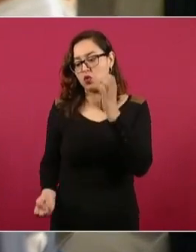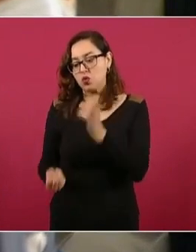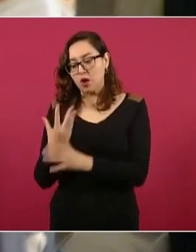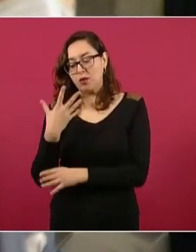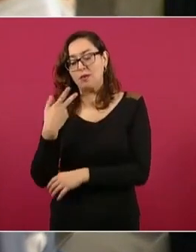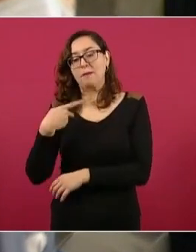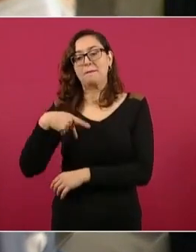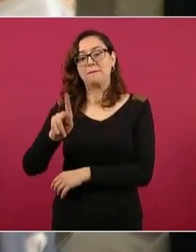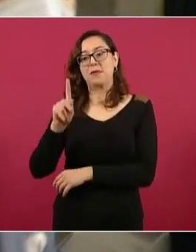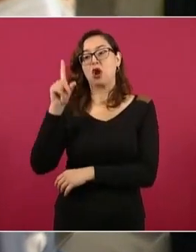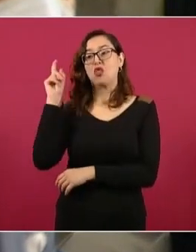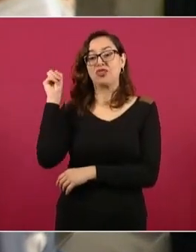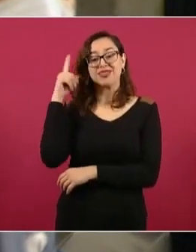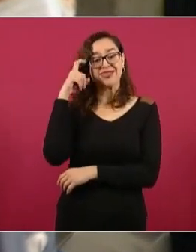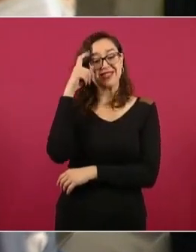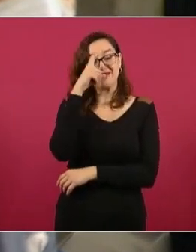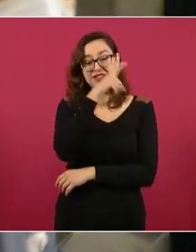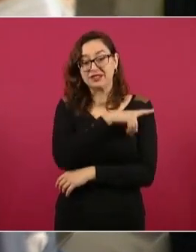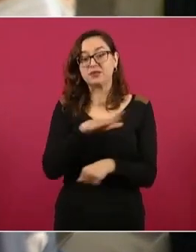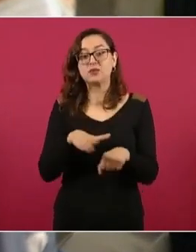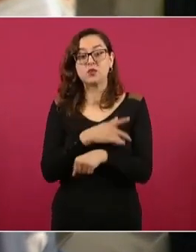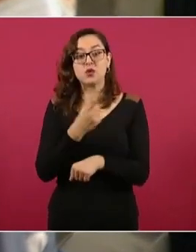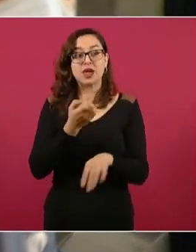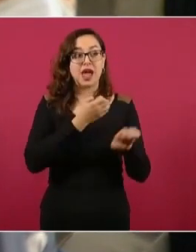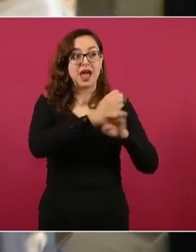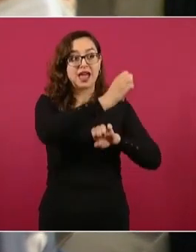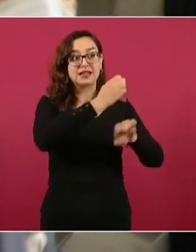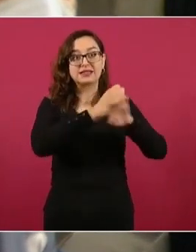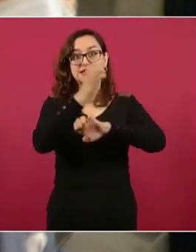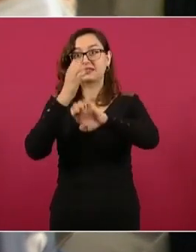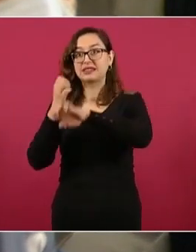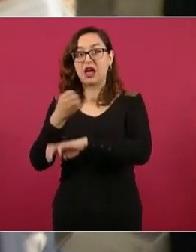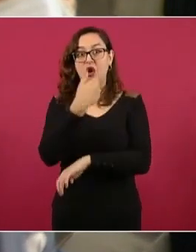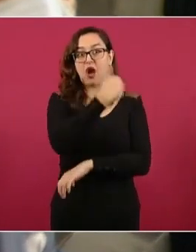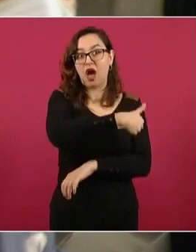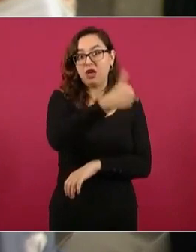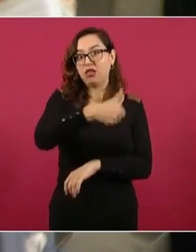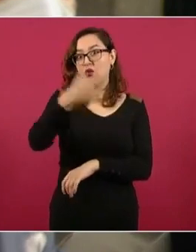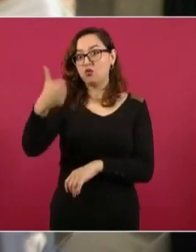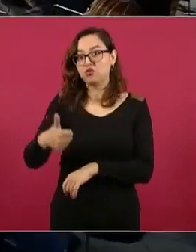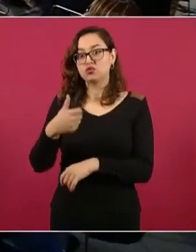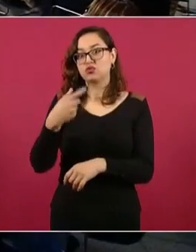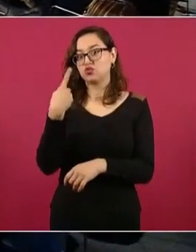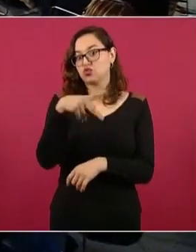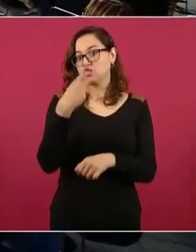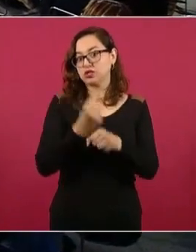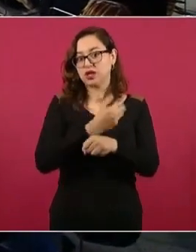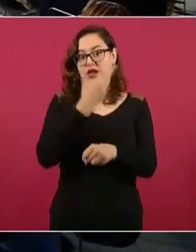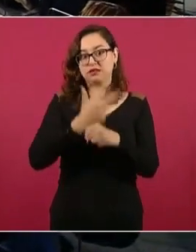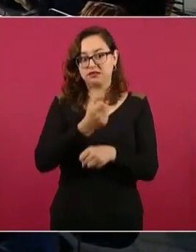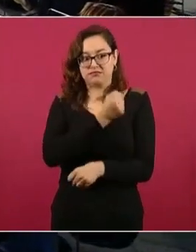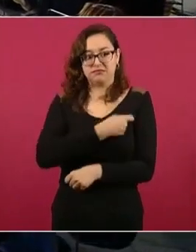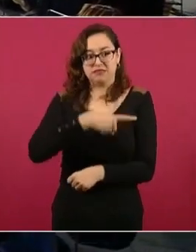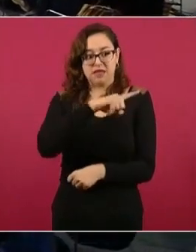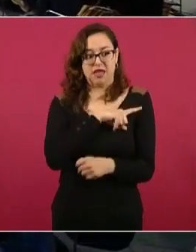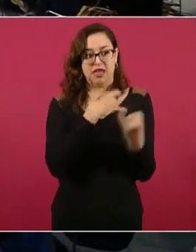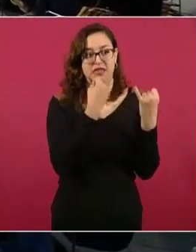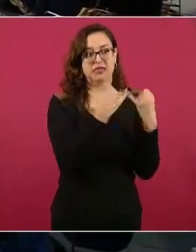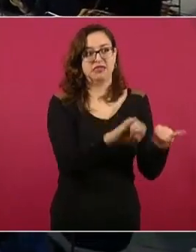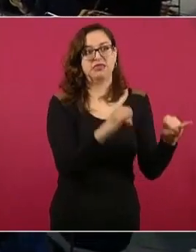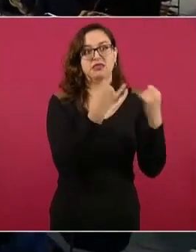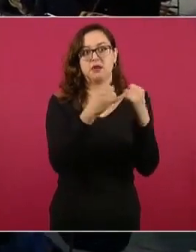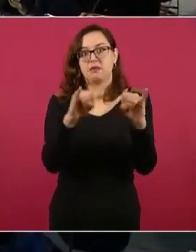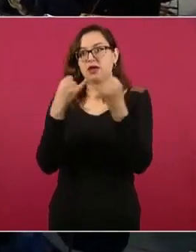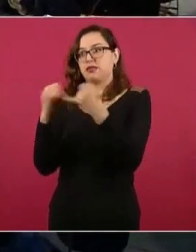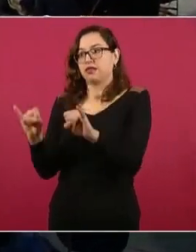pudiera ayudar el maestro Zoé. ¿Qué es lo que pasa? ¿Qué han visualizado? Y no sé si eventualmente pudieran traer a alguien que nos responda